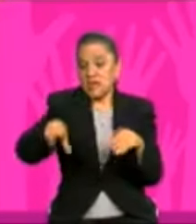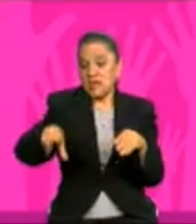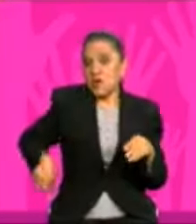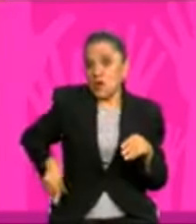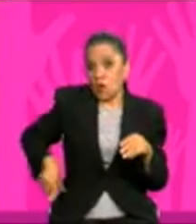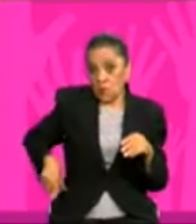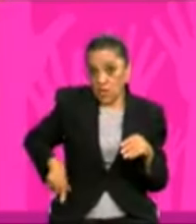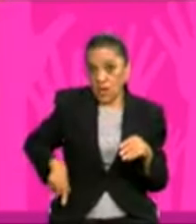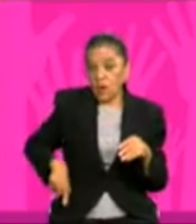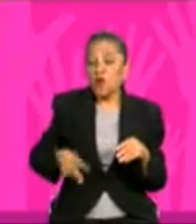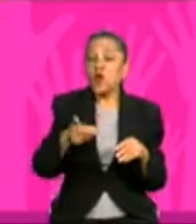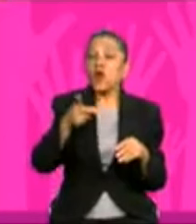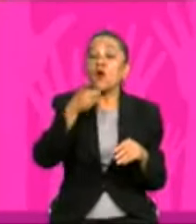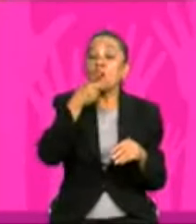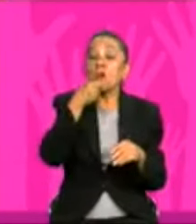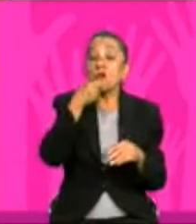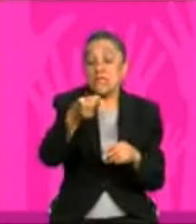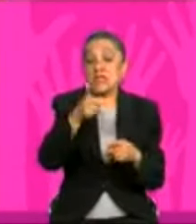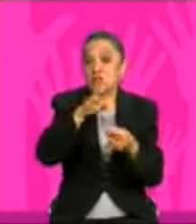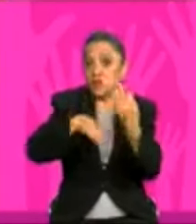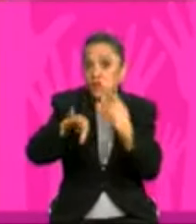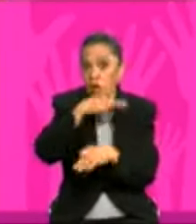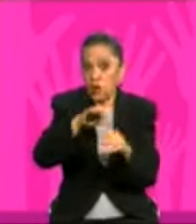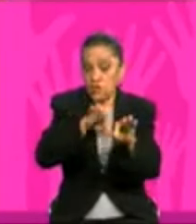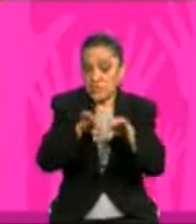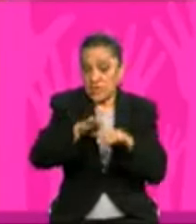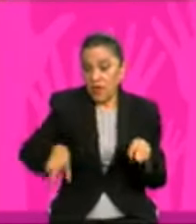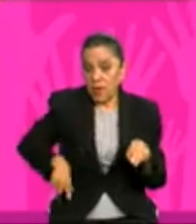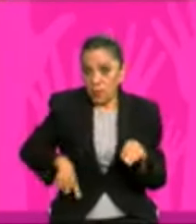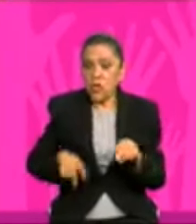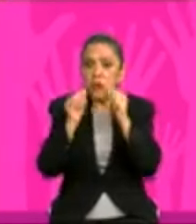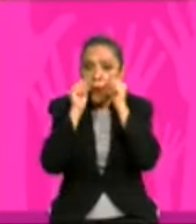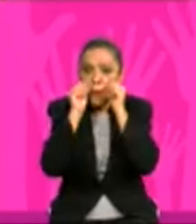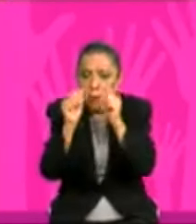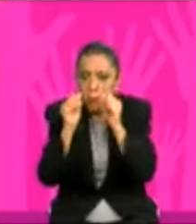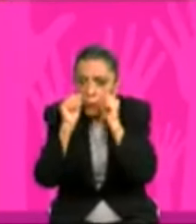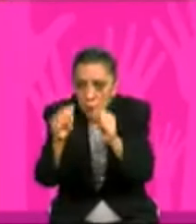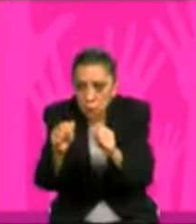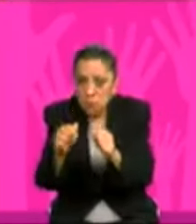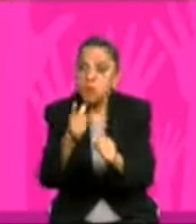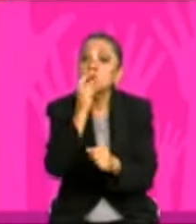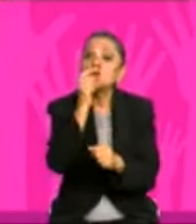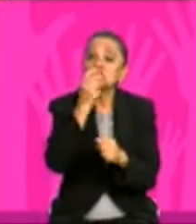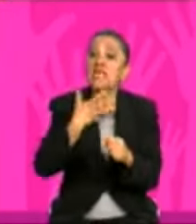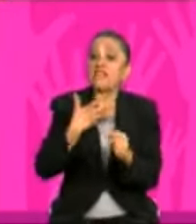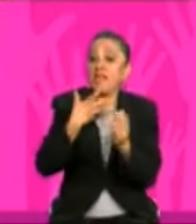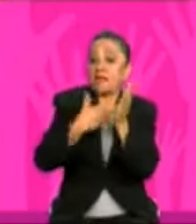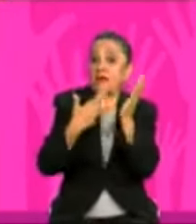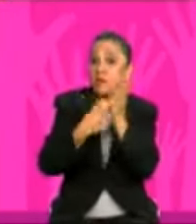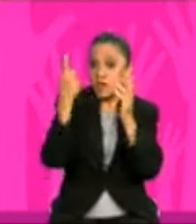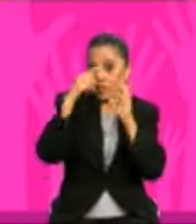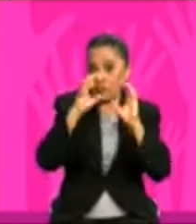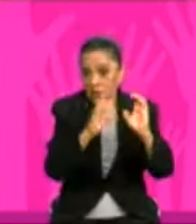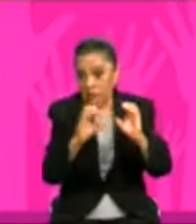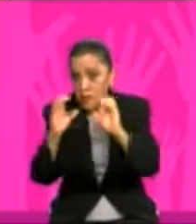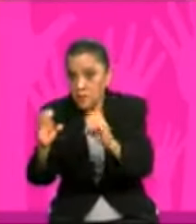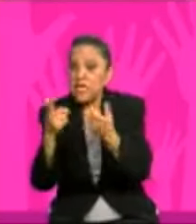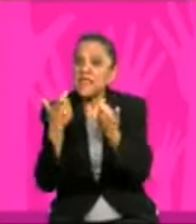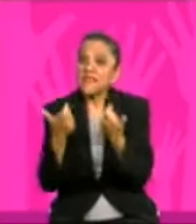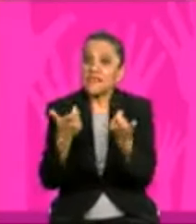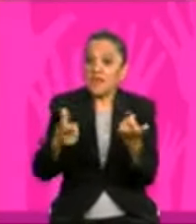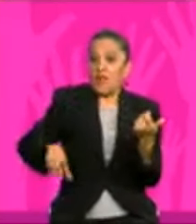te escuchen, donde los policías tengan las herramientas y condiciones de trabajo dignas para cuidarnos y donde el dinero del gobierno